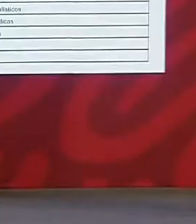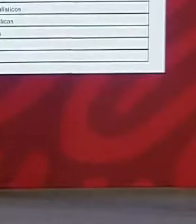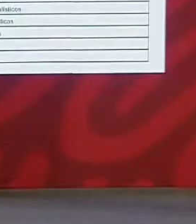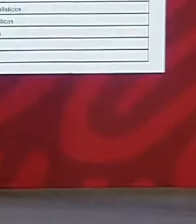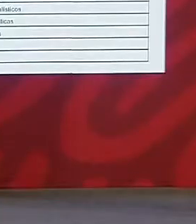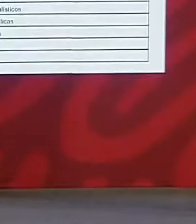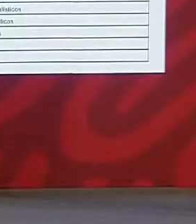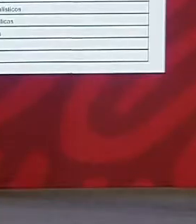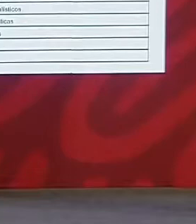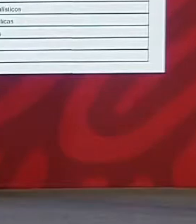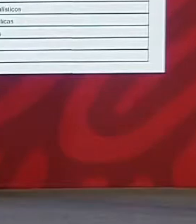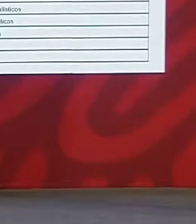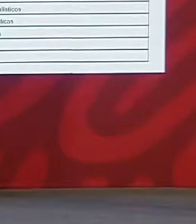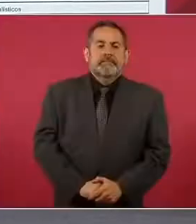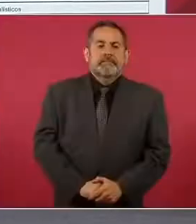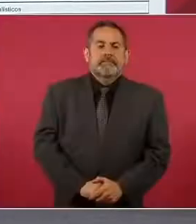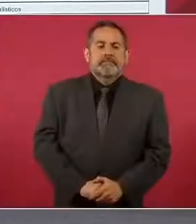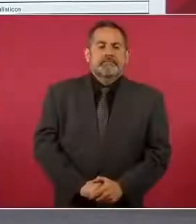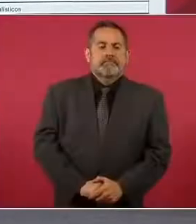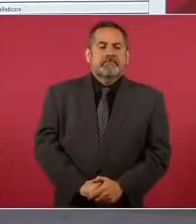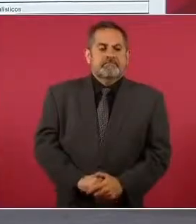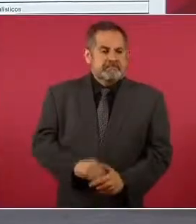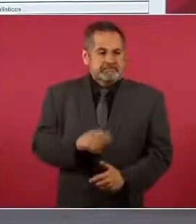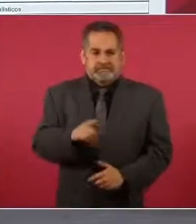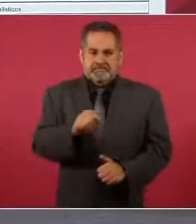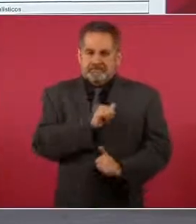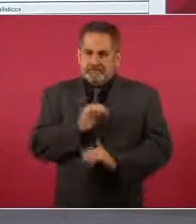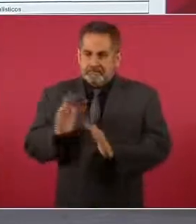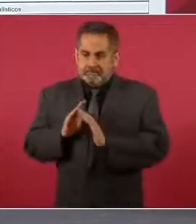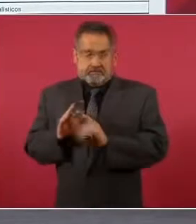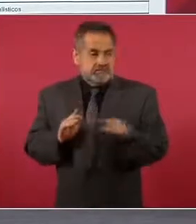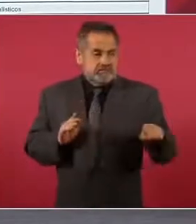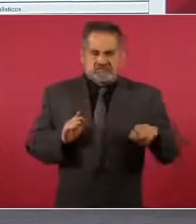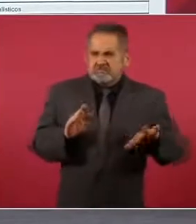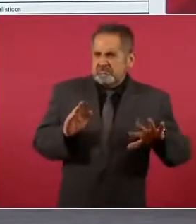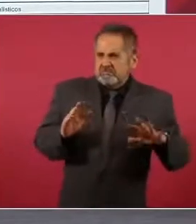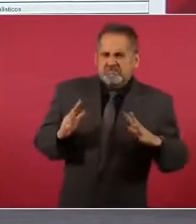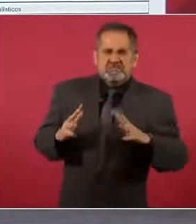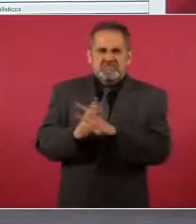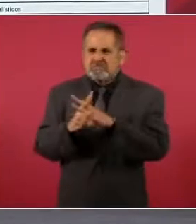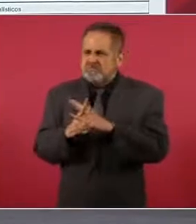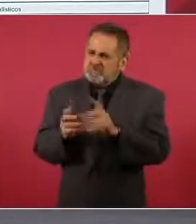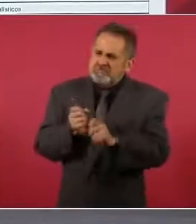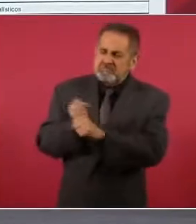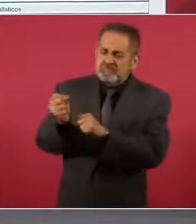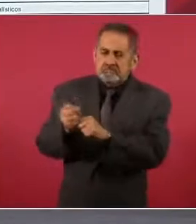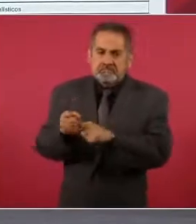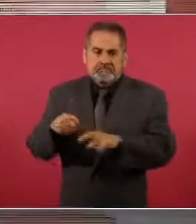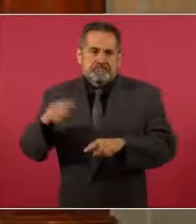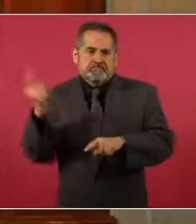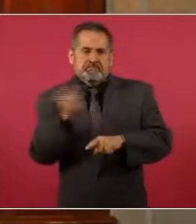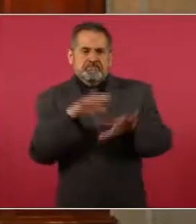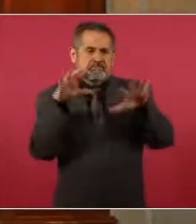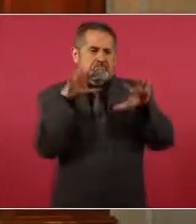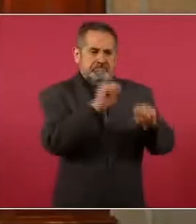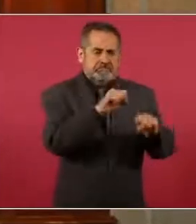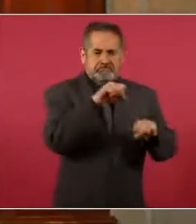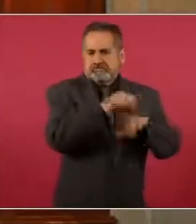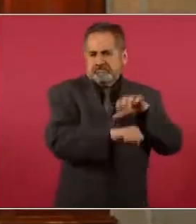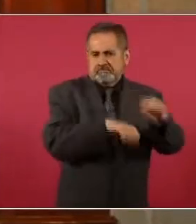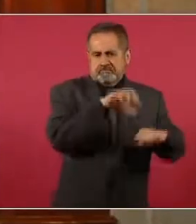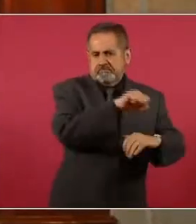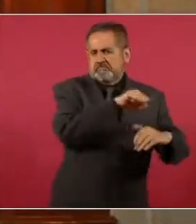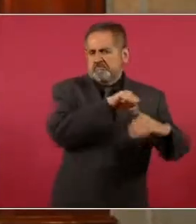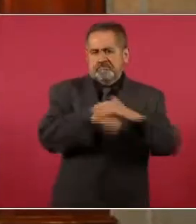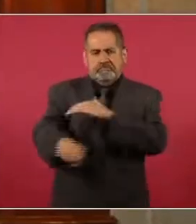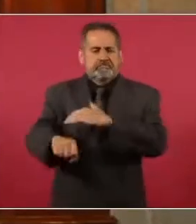ejército en un operativo que llevaban a cabo. Por tales hechos fueron sometidos, fueron detenidos y presentados ante la